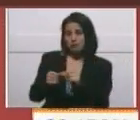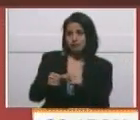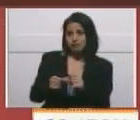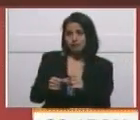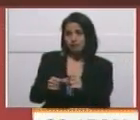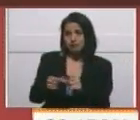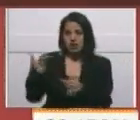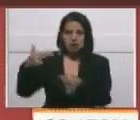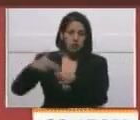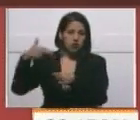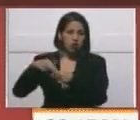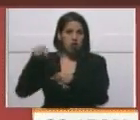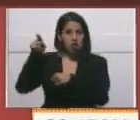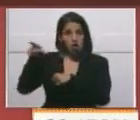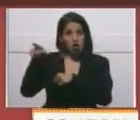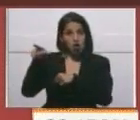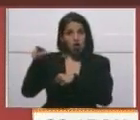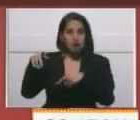refinería